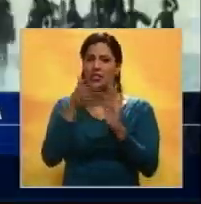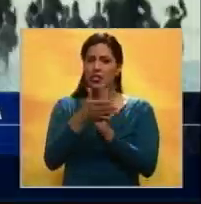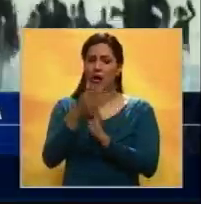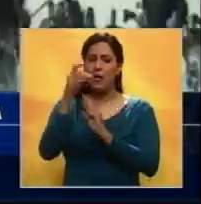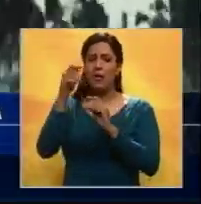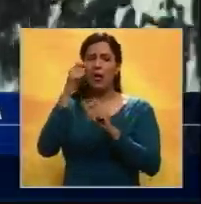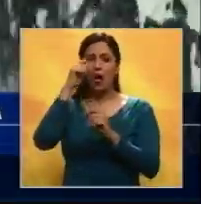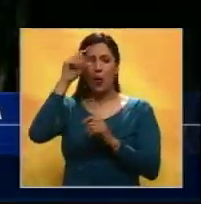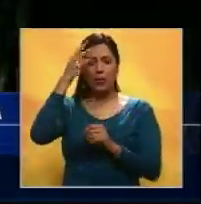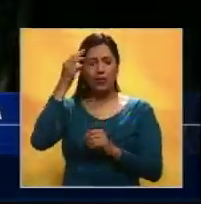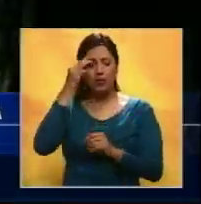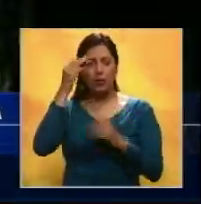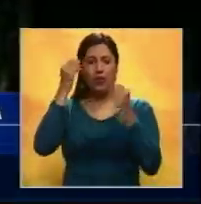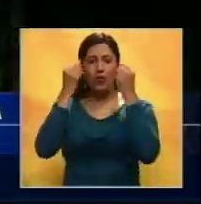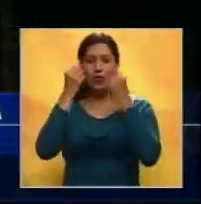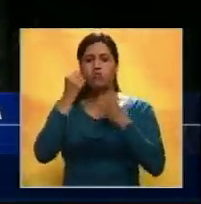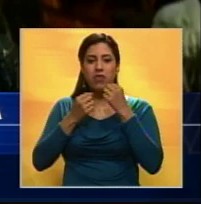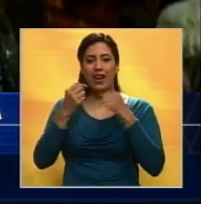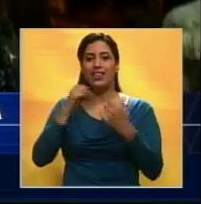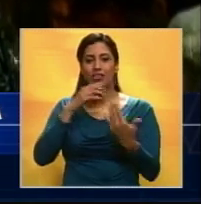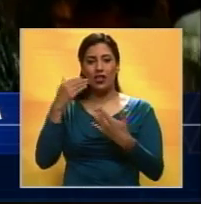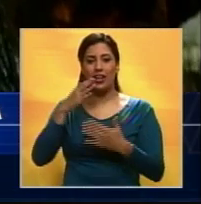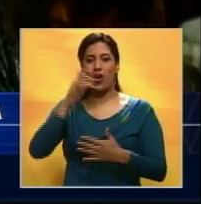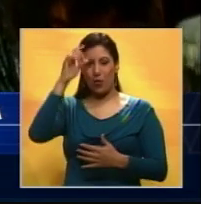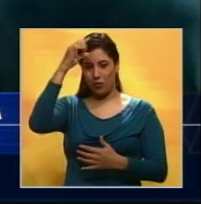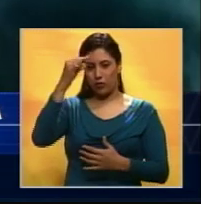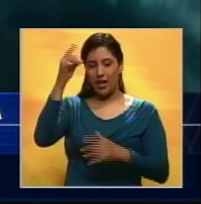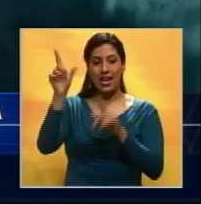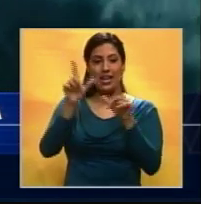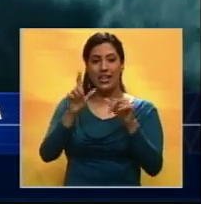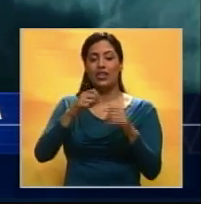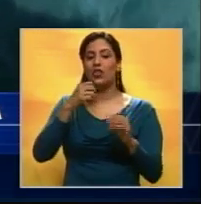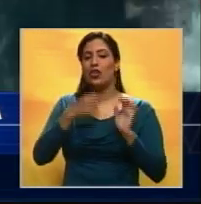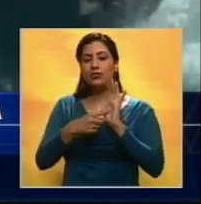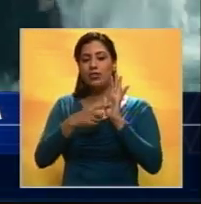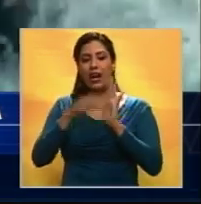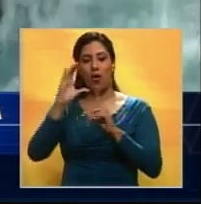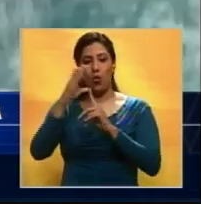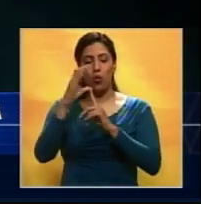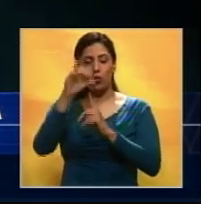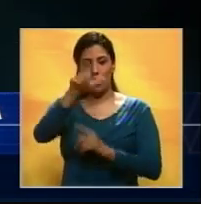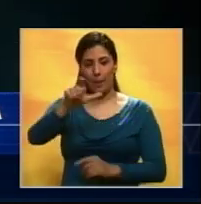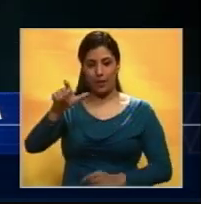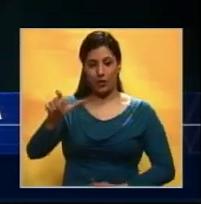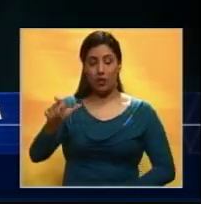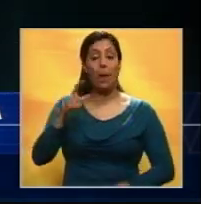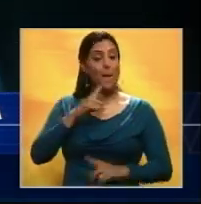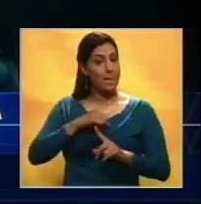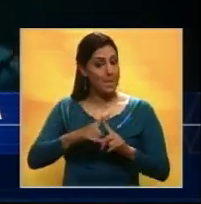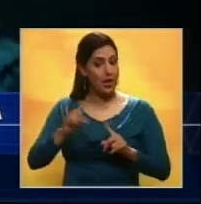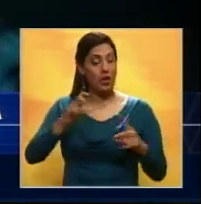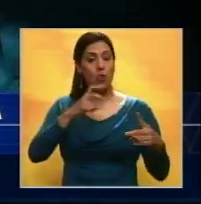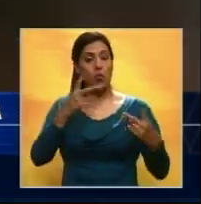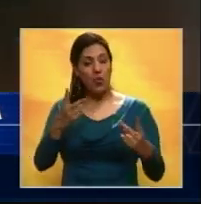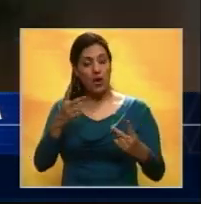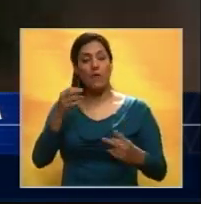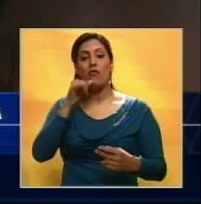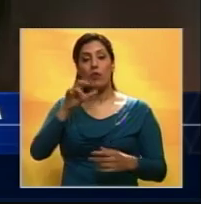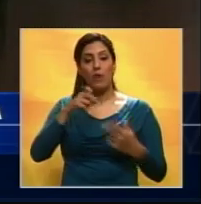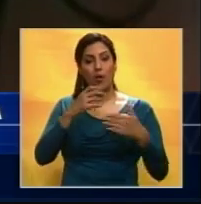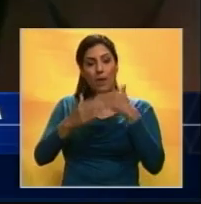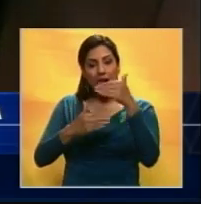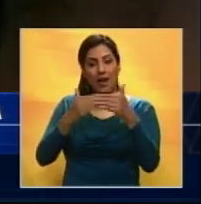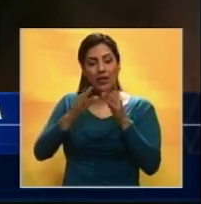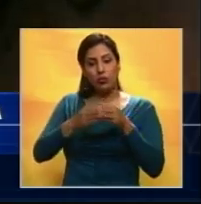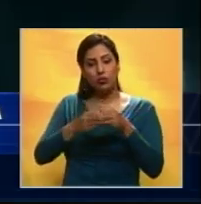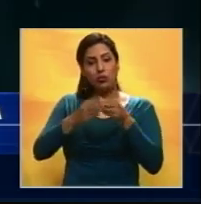el capitán Jack Sparrow, aquel personaje que Johnny Depp ya convirtió en un ícono de la cultura popular. Sin embargo, novedades suyas llegan en el nuevo avance